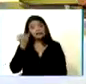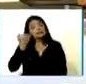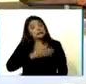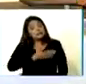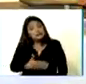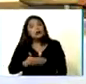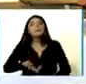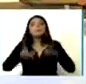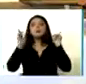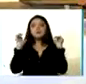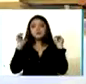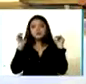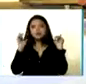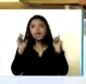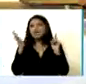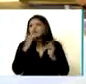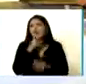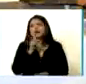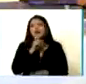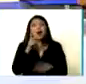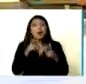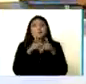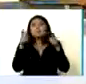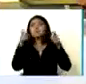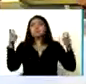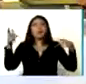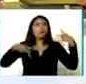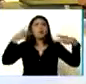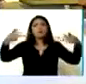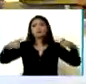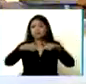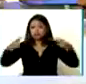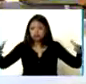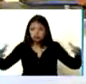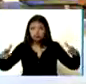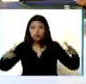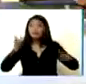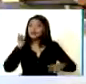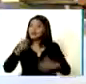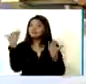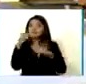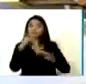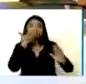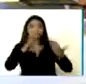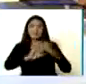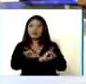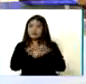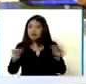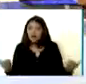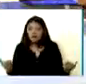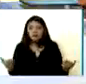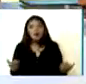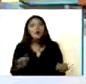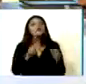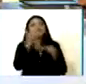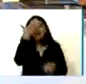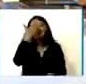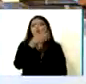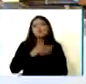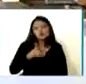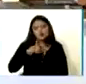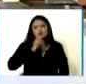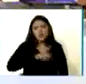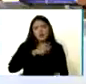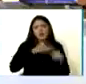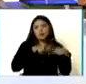y eso va a permitir que no haya una superproducción. Ahí sería definitivo, ¿no, Barry? Claro, oferta y demanda. Ya cada país va a saber cuánto va a producir y obviamente eso va a